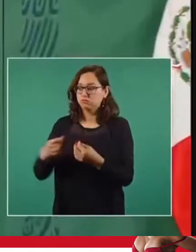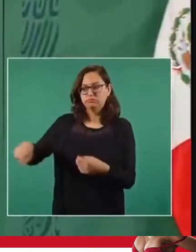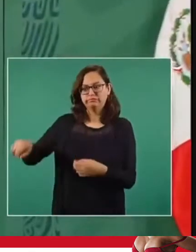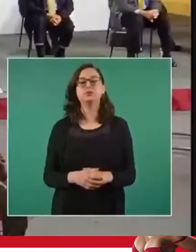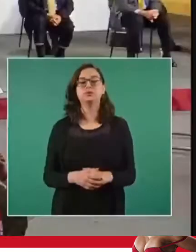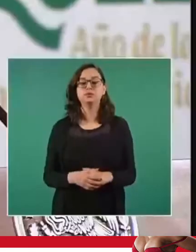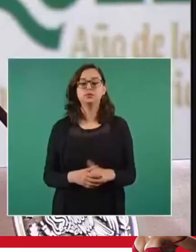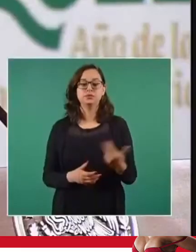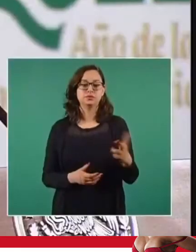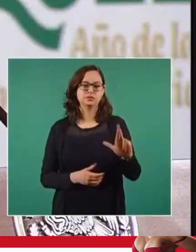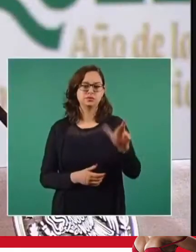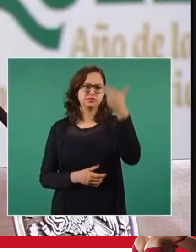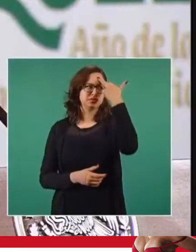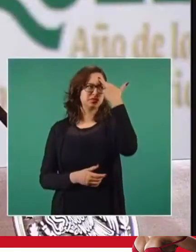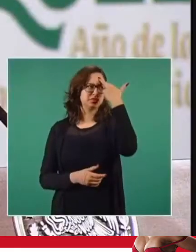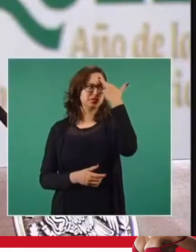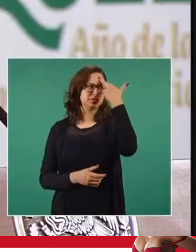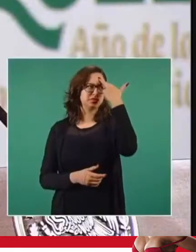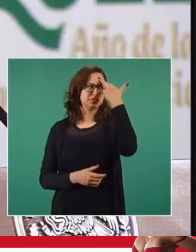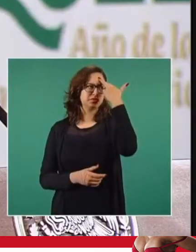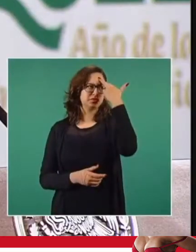las armas el once o el trece